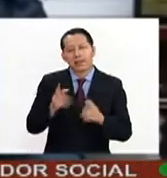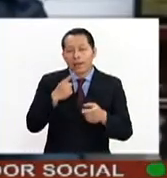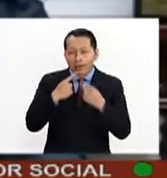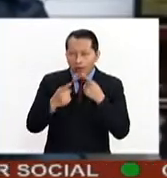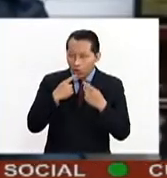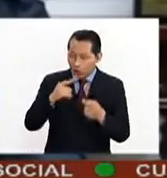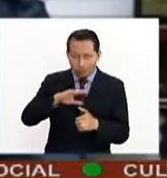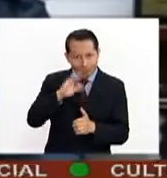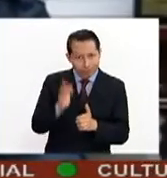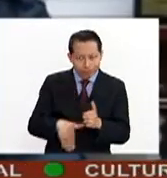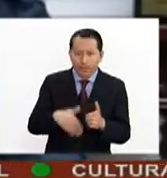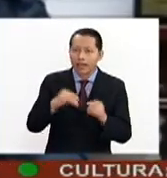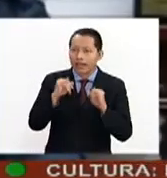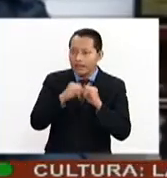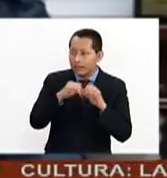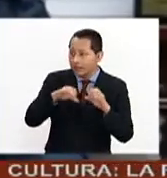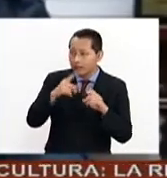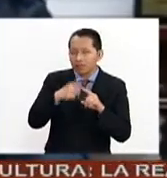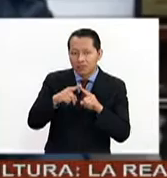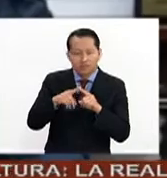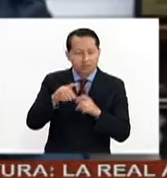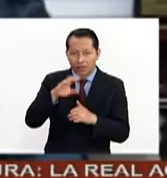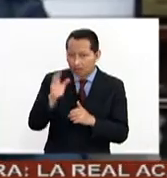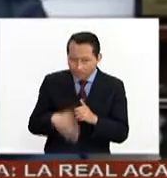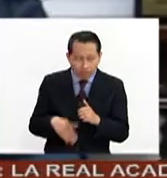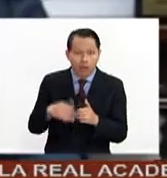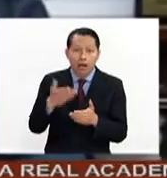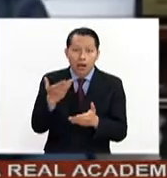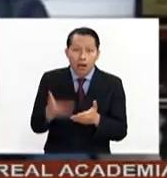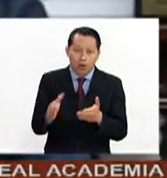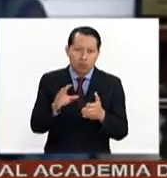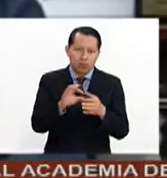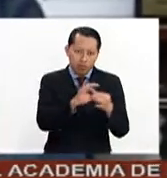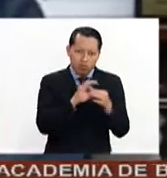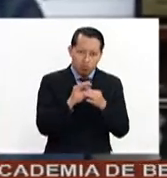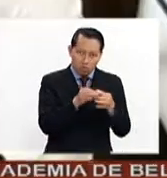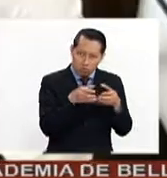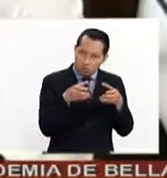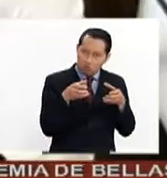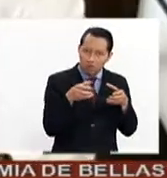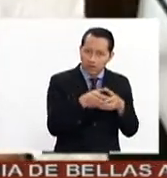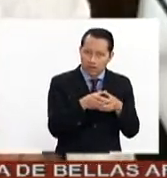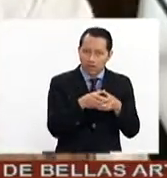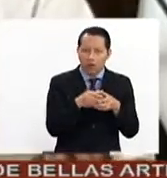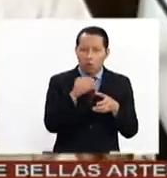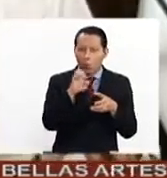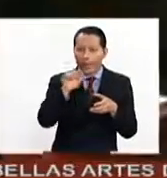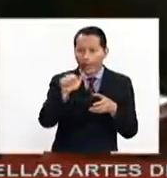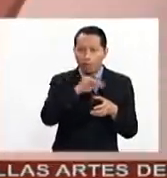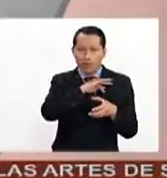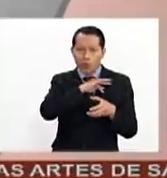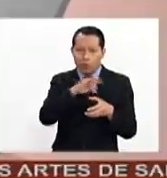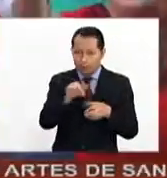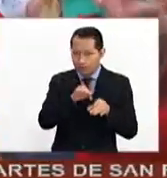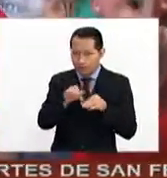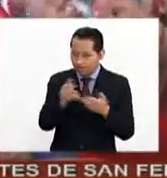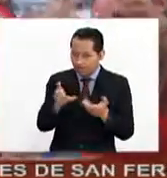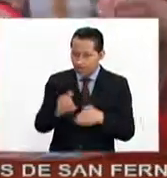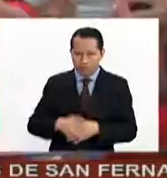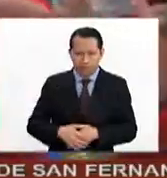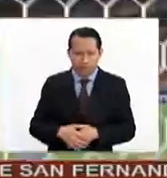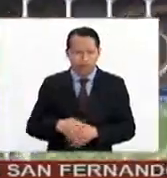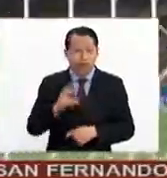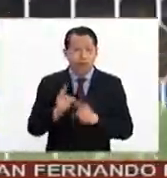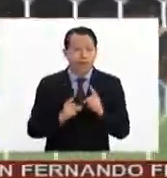diálogo, se agotaron las instancias y es el momento de que de forma unida y en el ámbito multilateral la OEA pues ejerza su rol. Y en